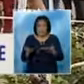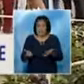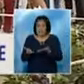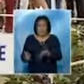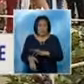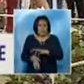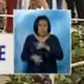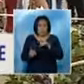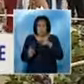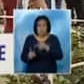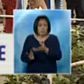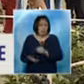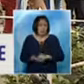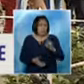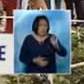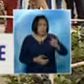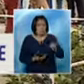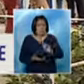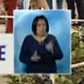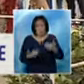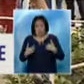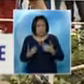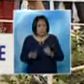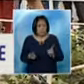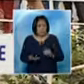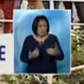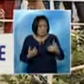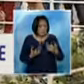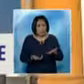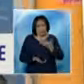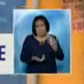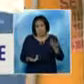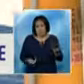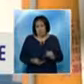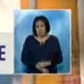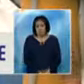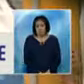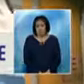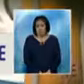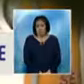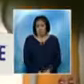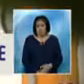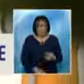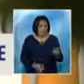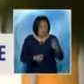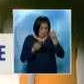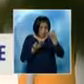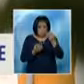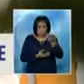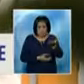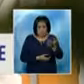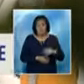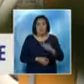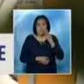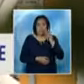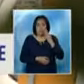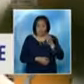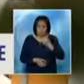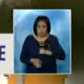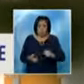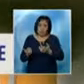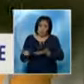es una emergencia, es una niña, no es un animal, hasta en el animal se trata mejor. Lo último que le informaron a Lisette es que su hija